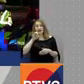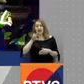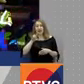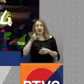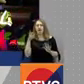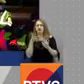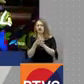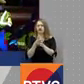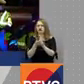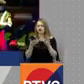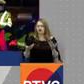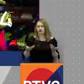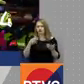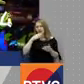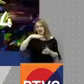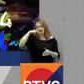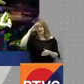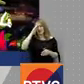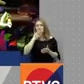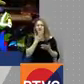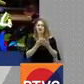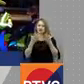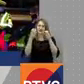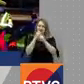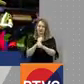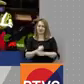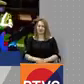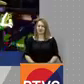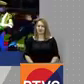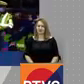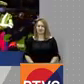es la situación en medellín daniel buenas noches